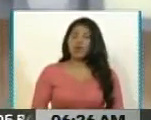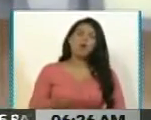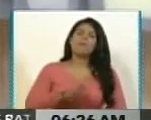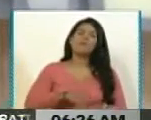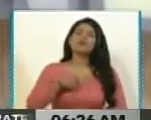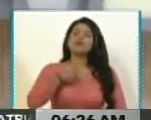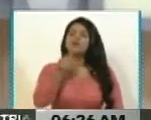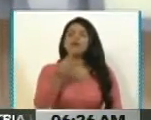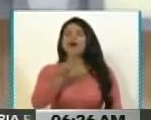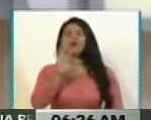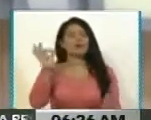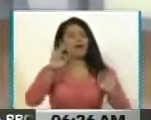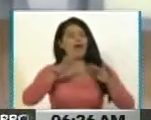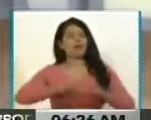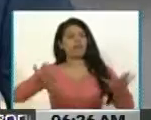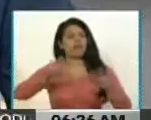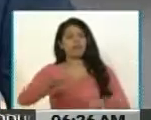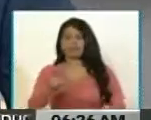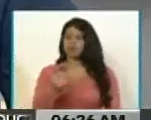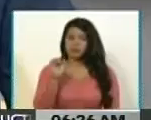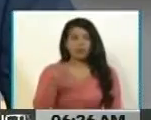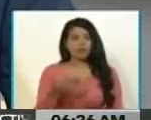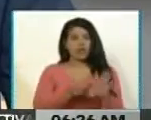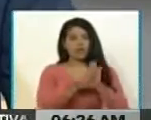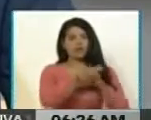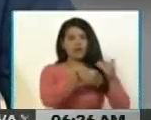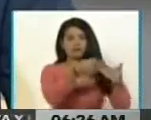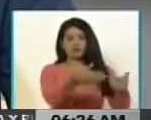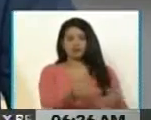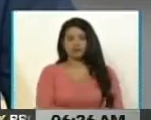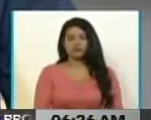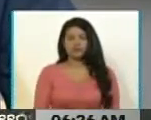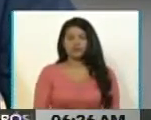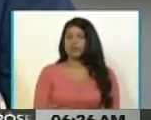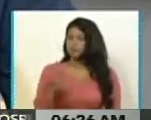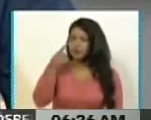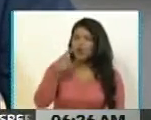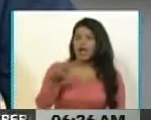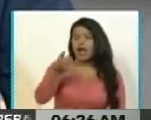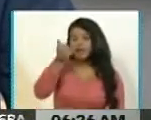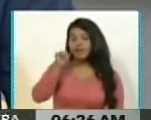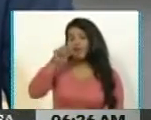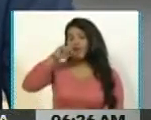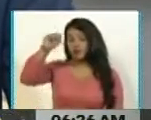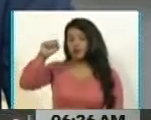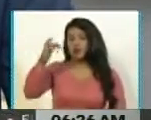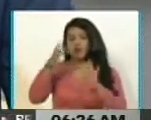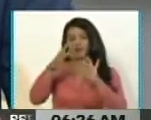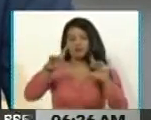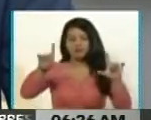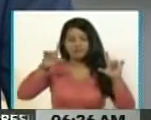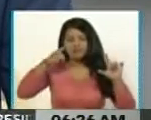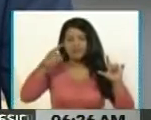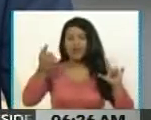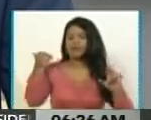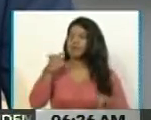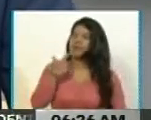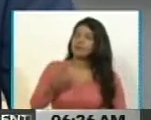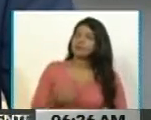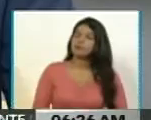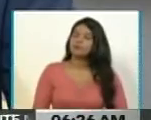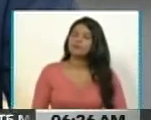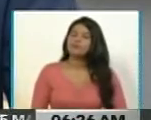no se ha hecho. Claro, fíjate que el presidente de la República, ayer lo escuchábamos en contacto con Maduro, y decía